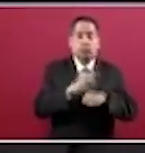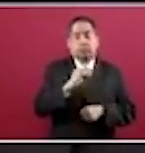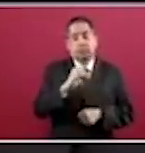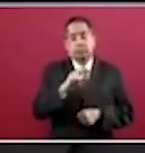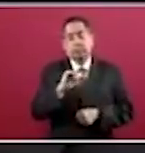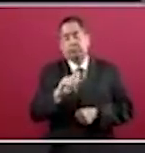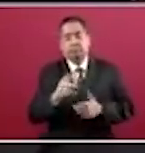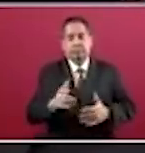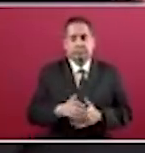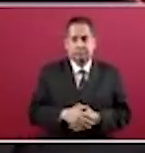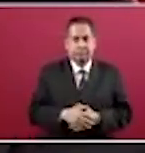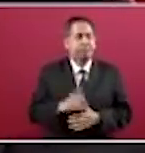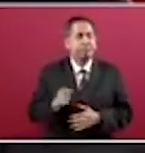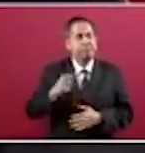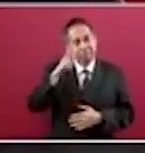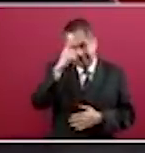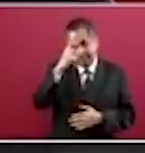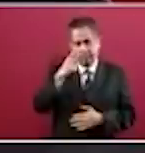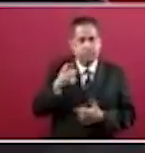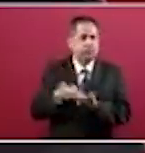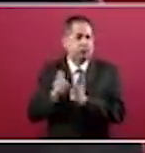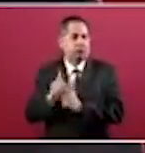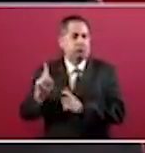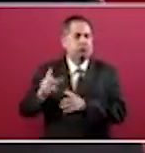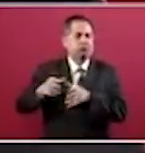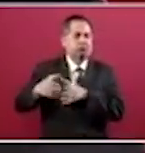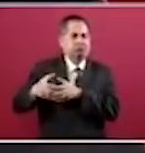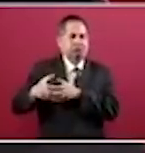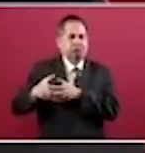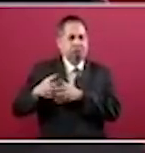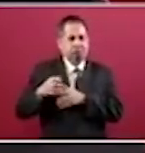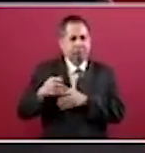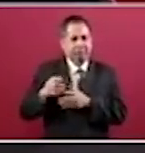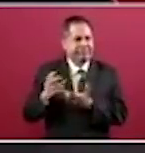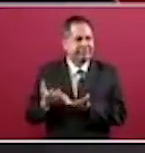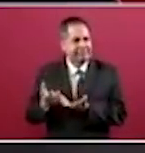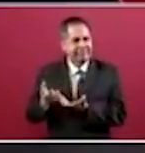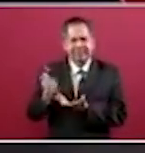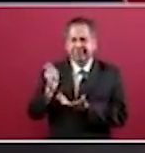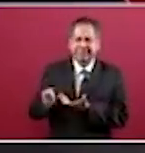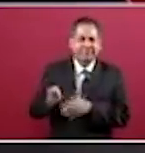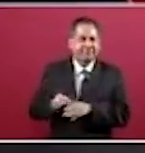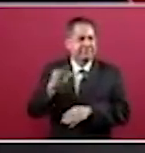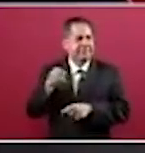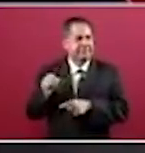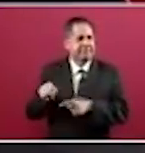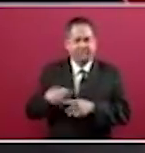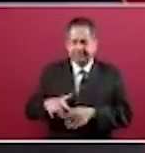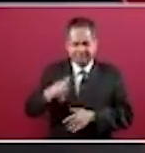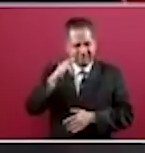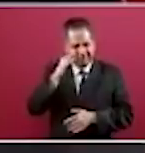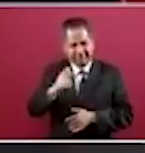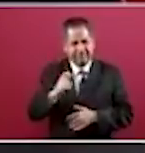¿Sí? La derecha, el conservadurismo. Es muy